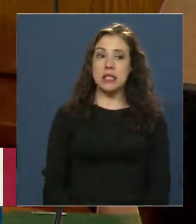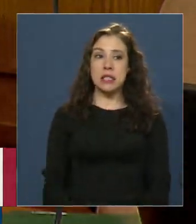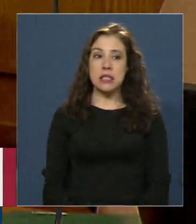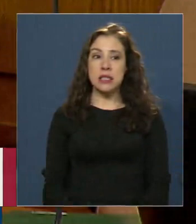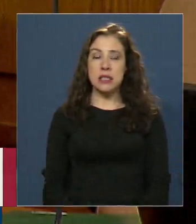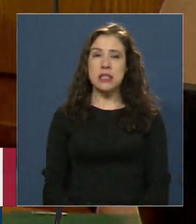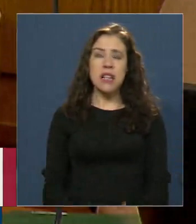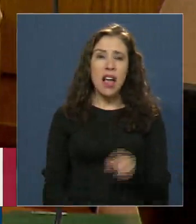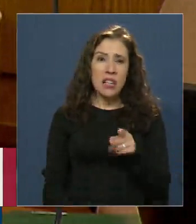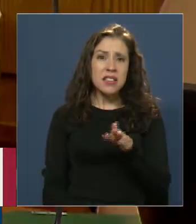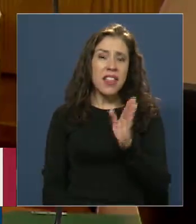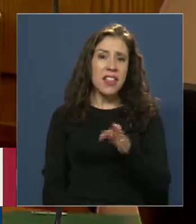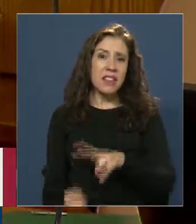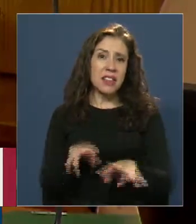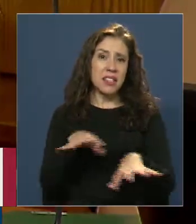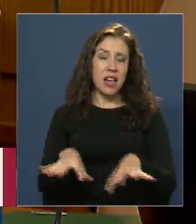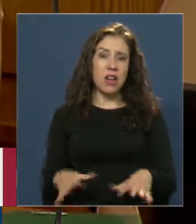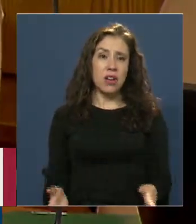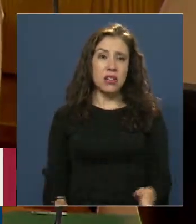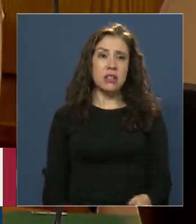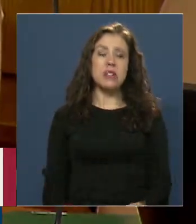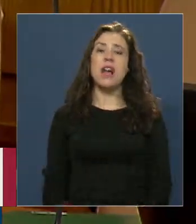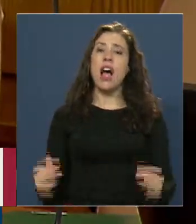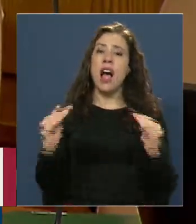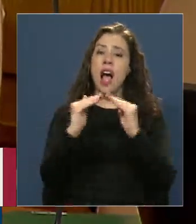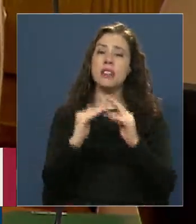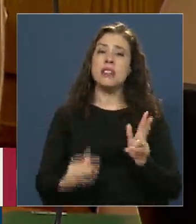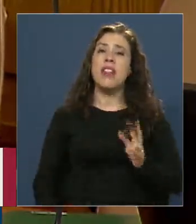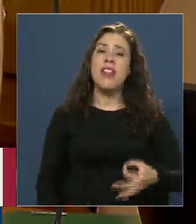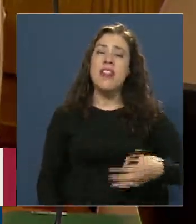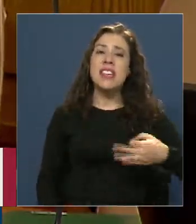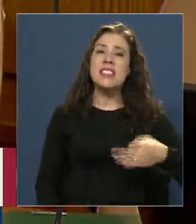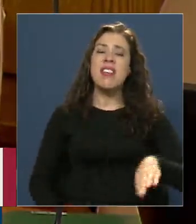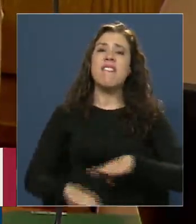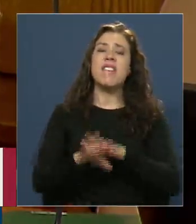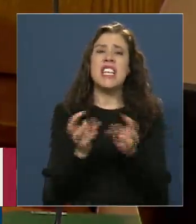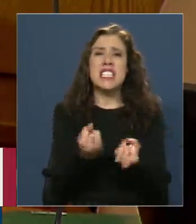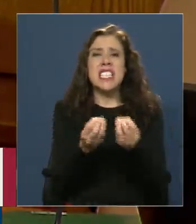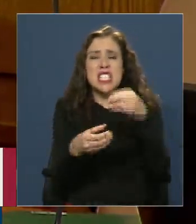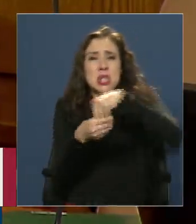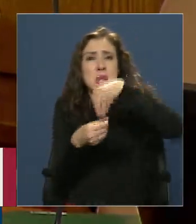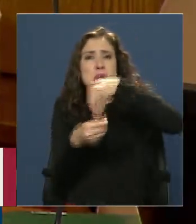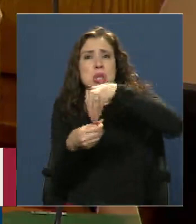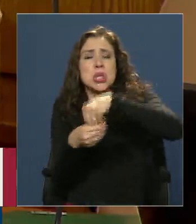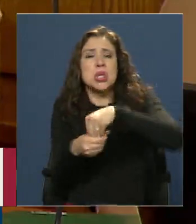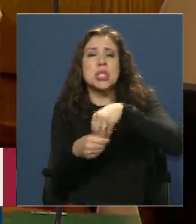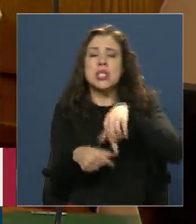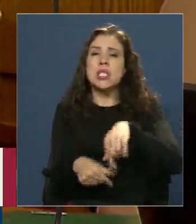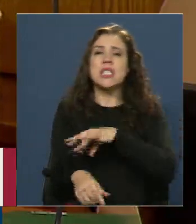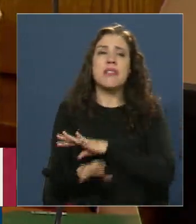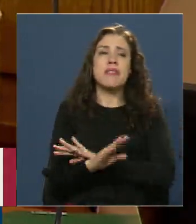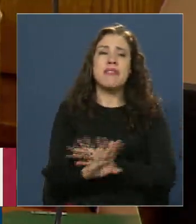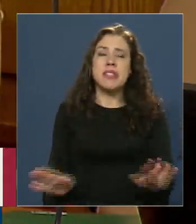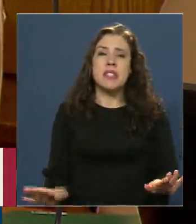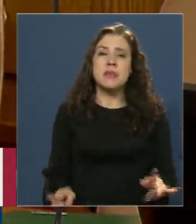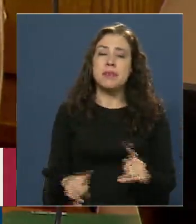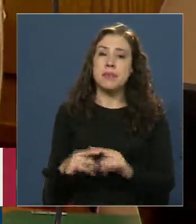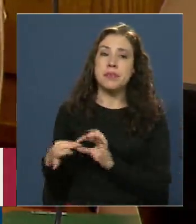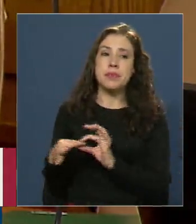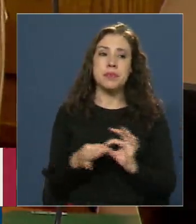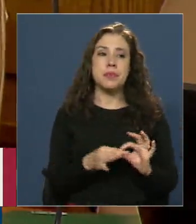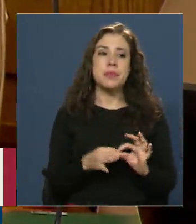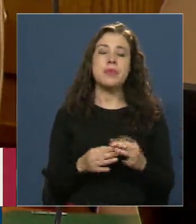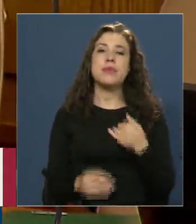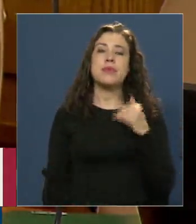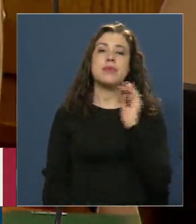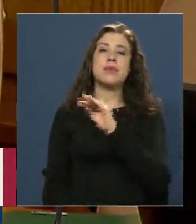Así tiene que ser la cosa. Viviendas dignas para terminar con el hacinamiento que tiene nuestro pueblo. Por lo tanto, yo